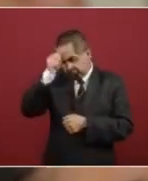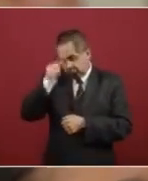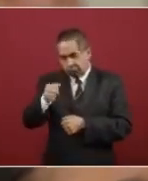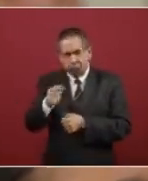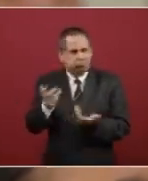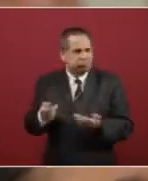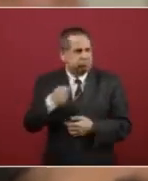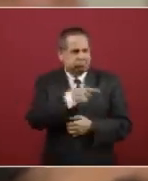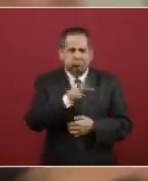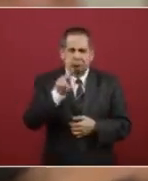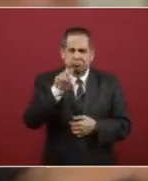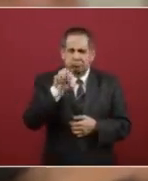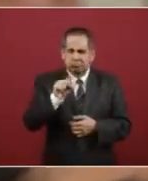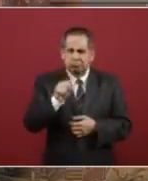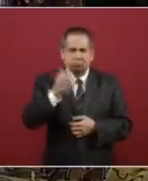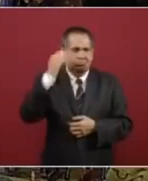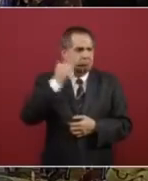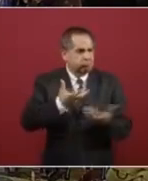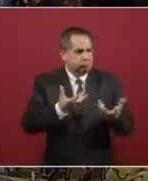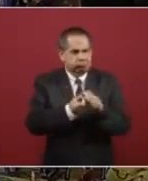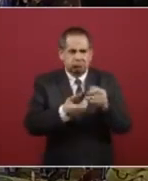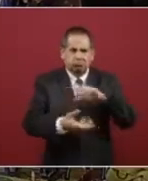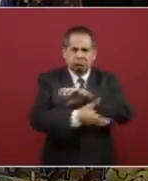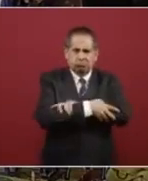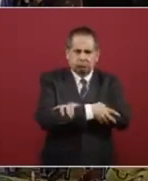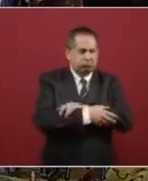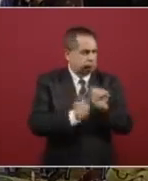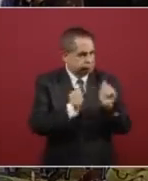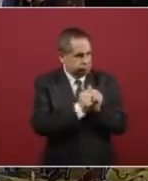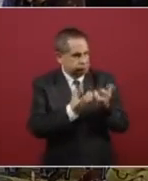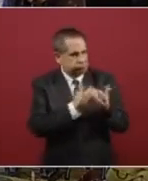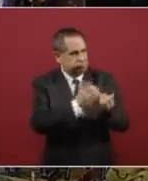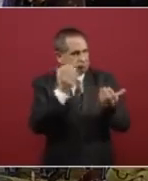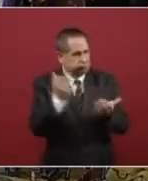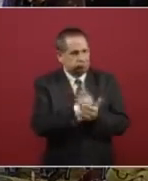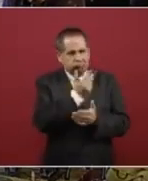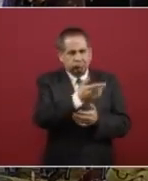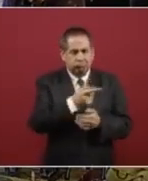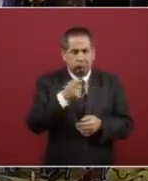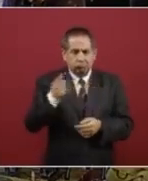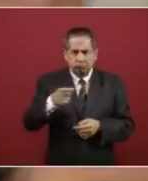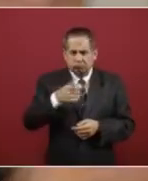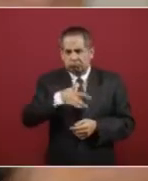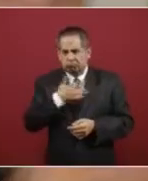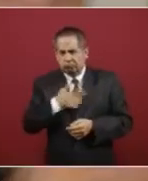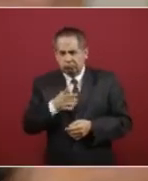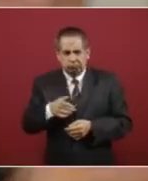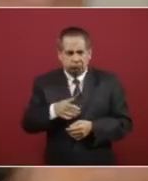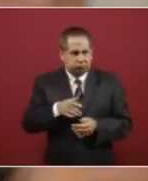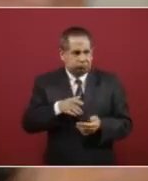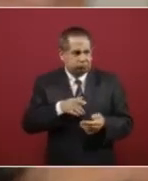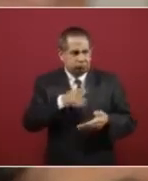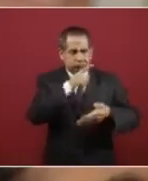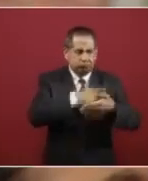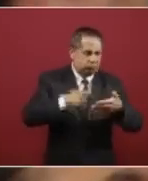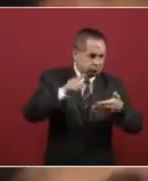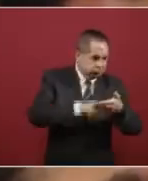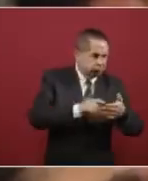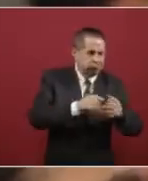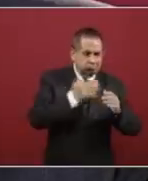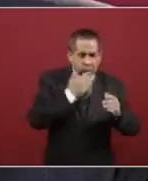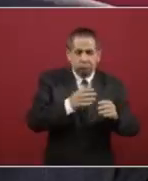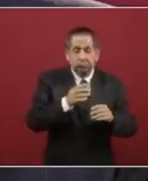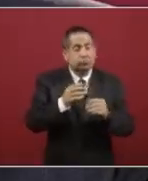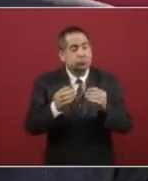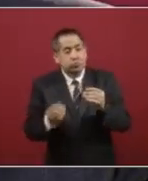PES formó parte de la coalición de su victoria? ¿Está a favor o en contra de la creación de partidos políticos